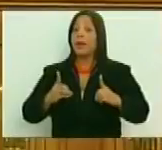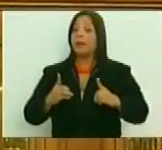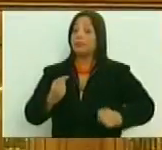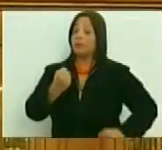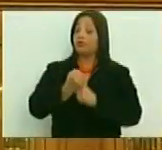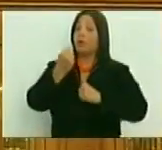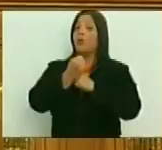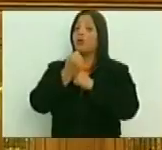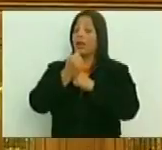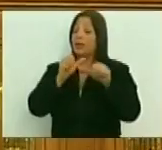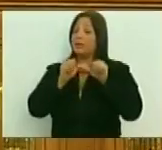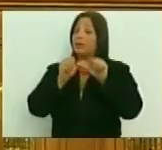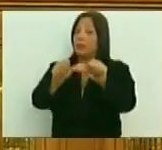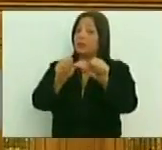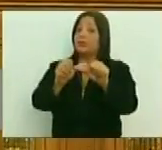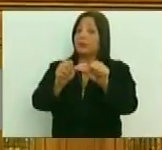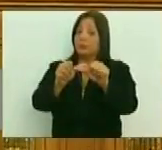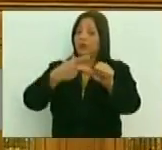sostenerla,